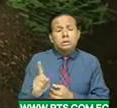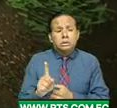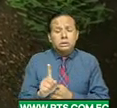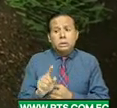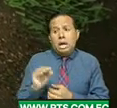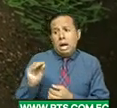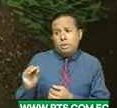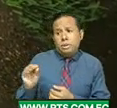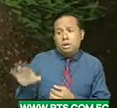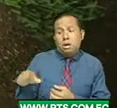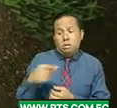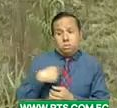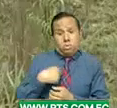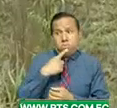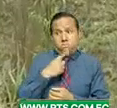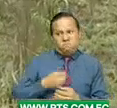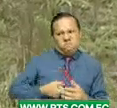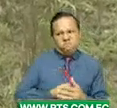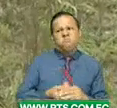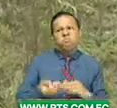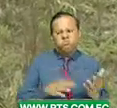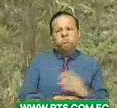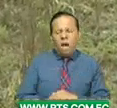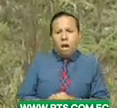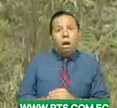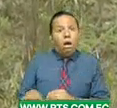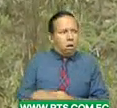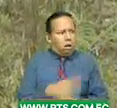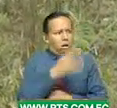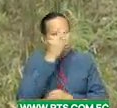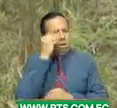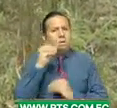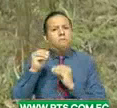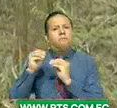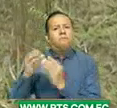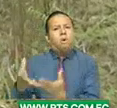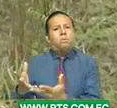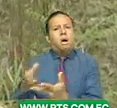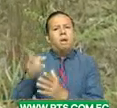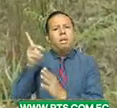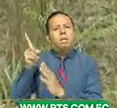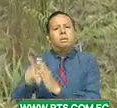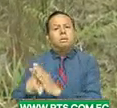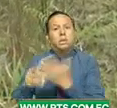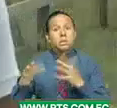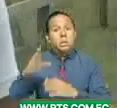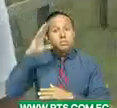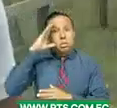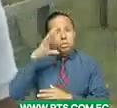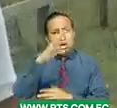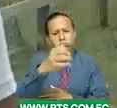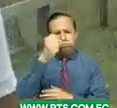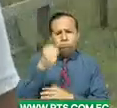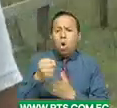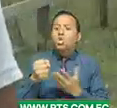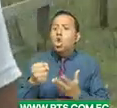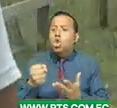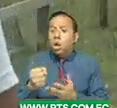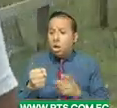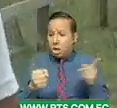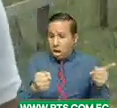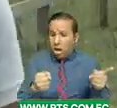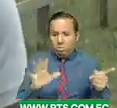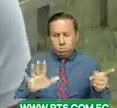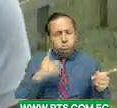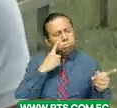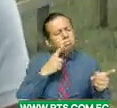que a su vez denunció el caso. El fin de semana, tras ser detenido por la policía, indicó el lugar donde estaba enterrada. Habían actuado en la